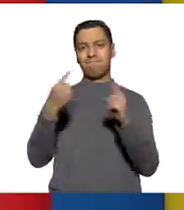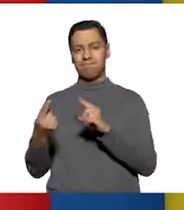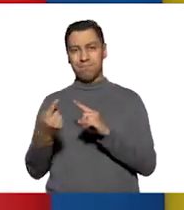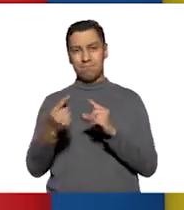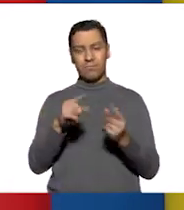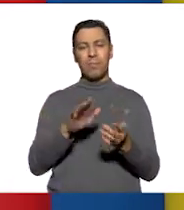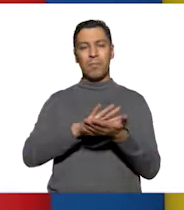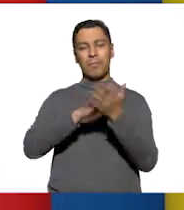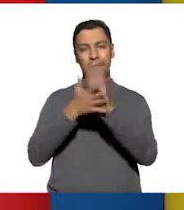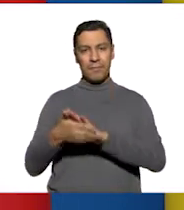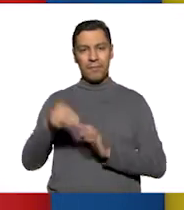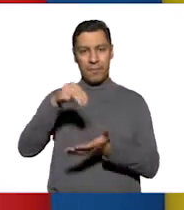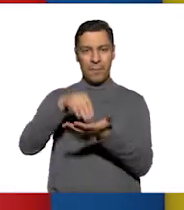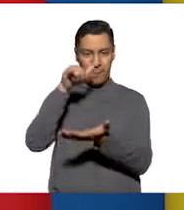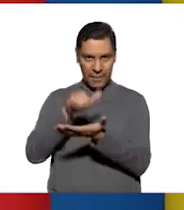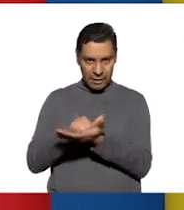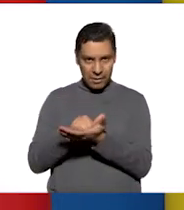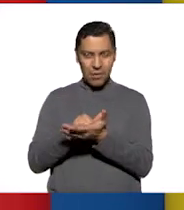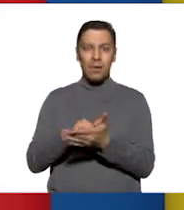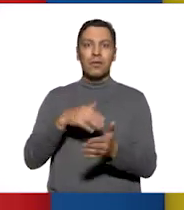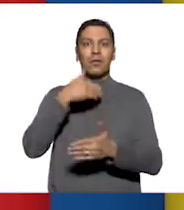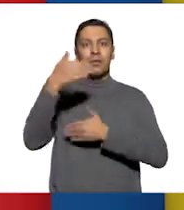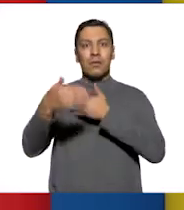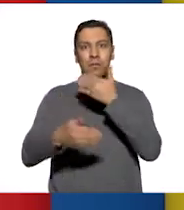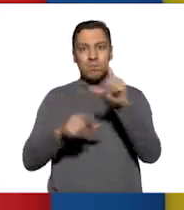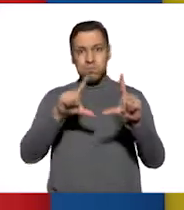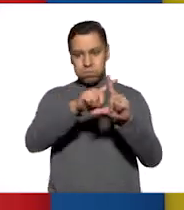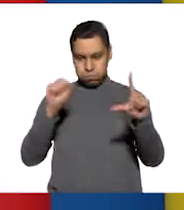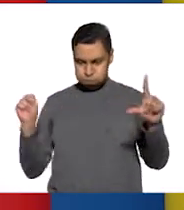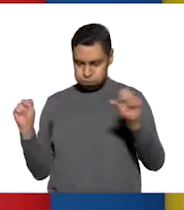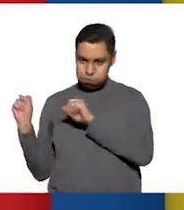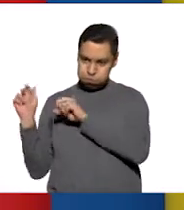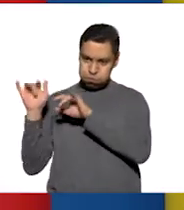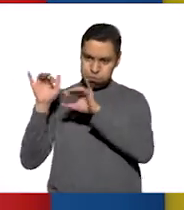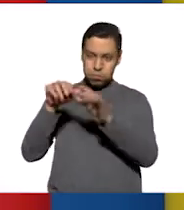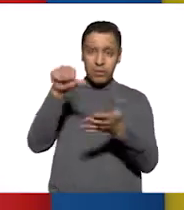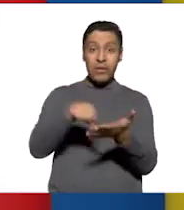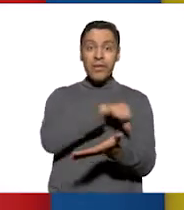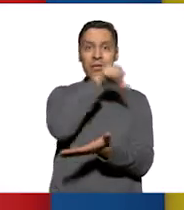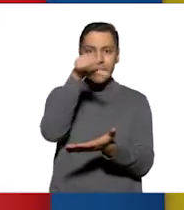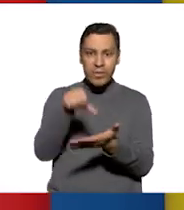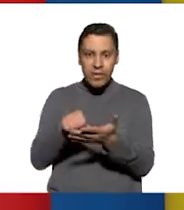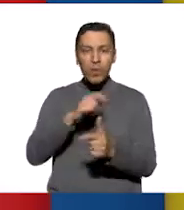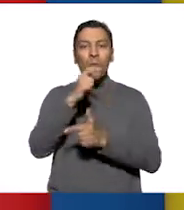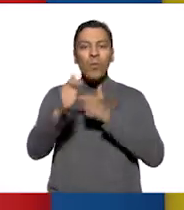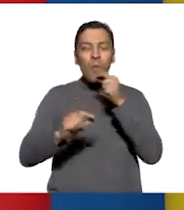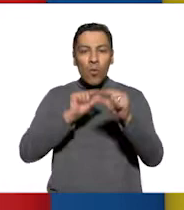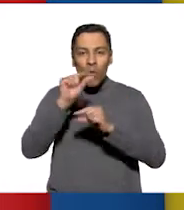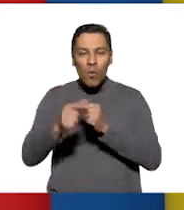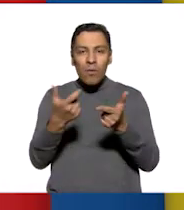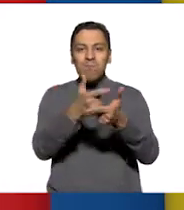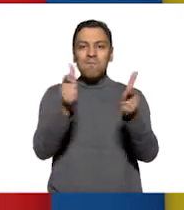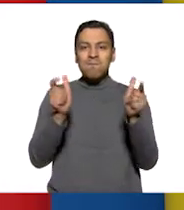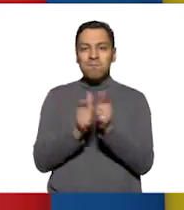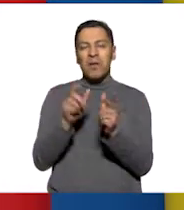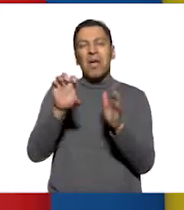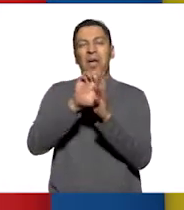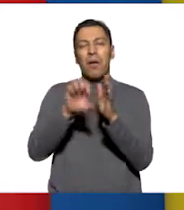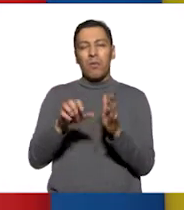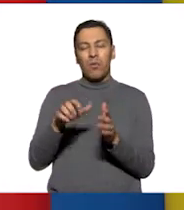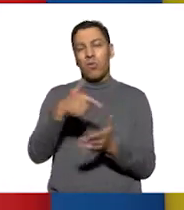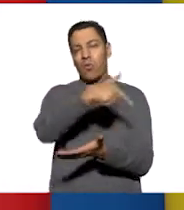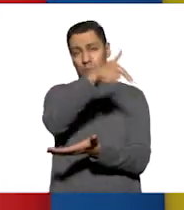centro, los españoles comenzaron a aliarse con los pueblos sometidos por el Imperio Mexica. Por ejemplo, en Zempoala, Hernán